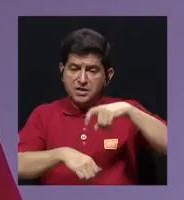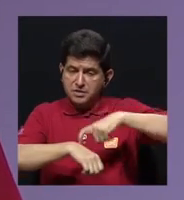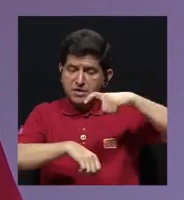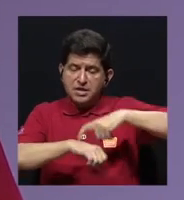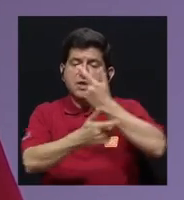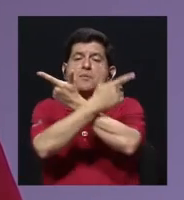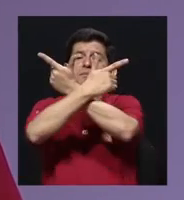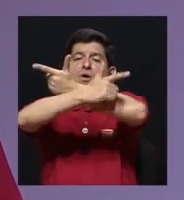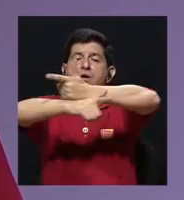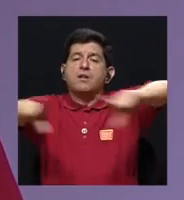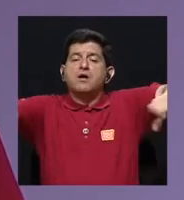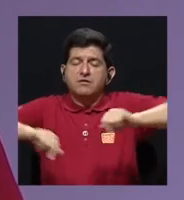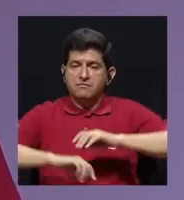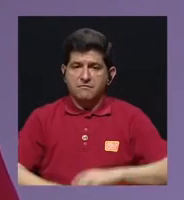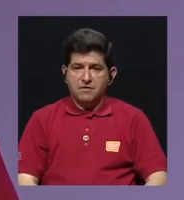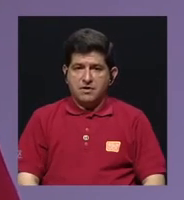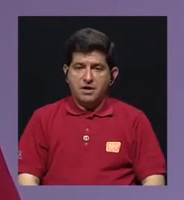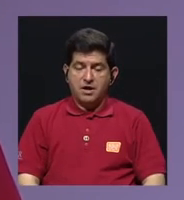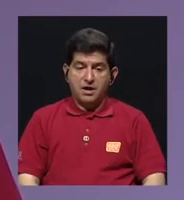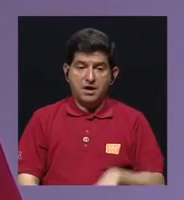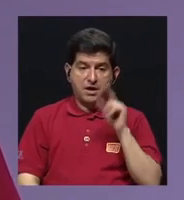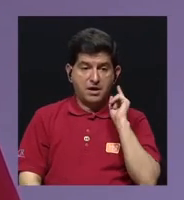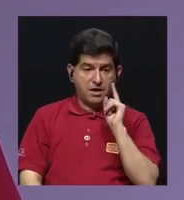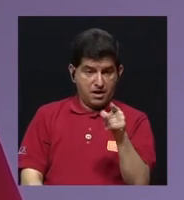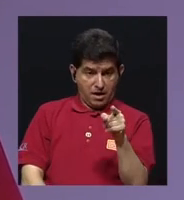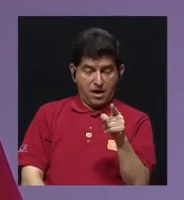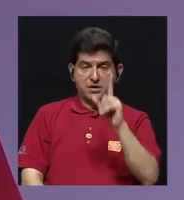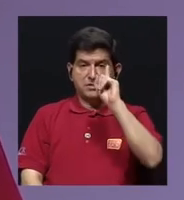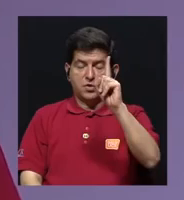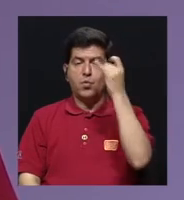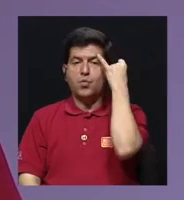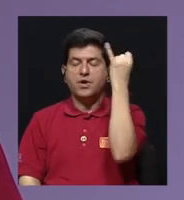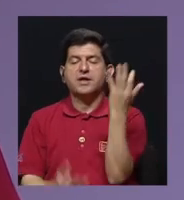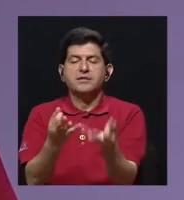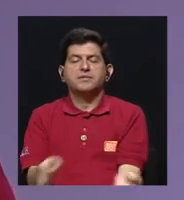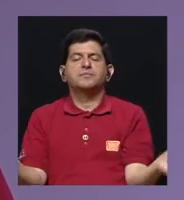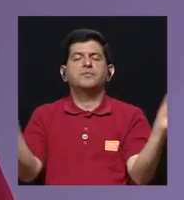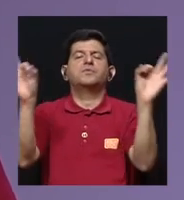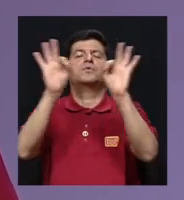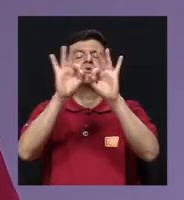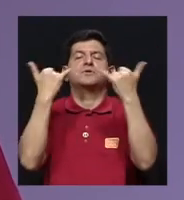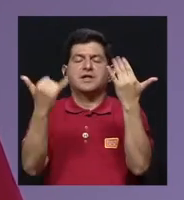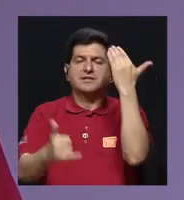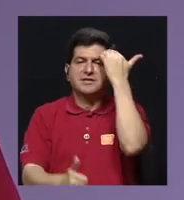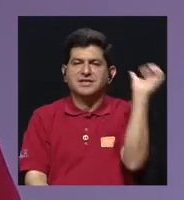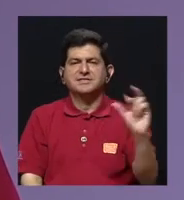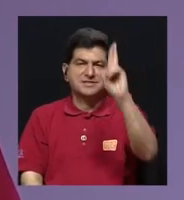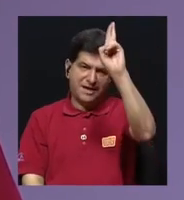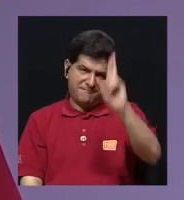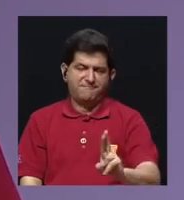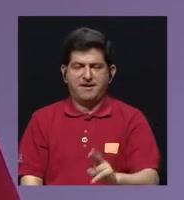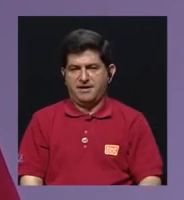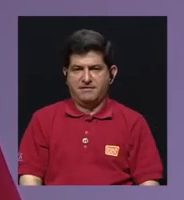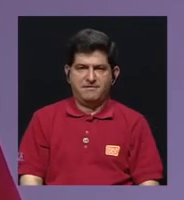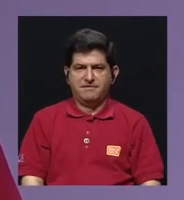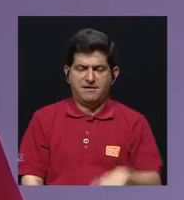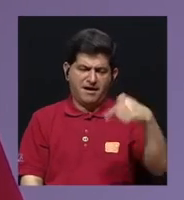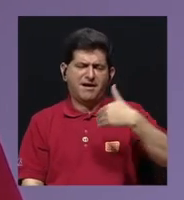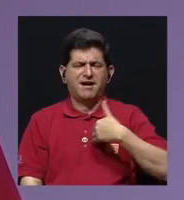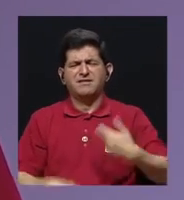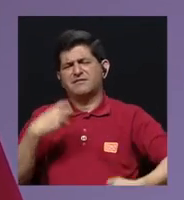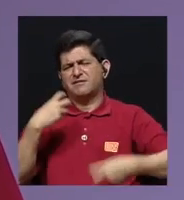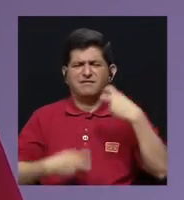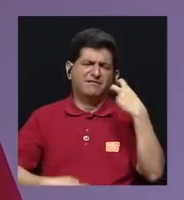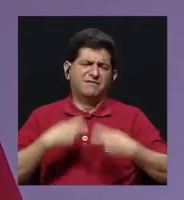libre. Y pues eso es uno de las ideas más importantes. Ya sabemos que en Costa Rica pues tenemos muchos problemas